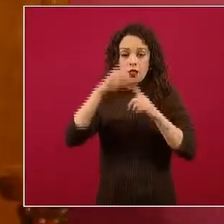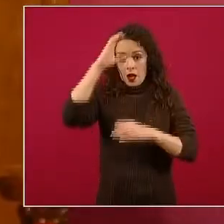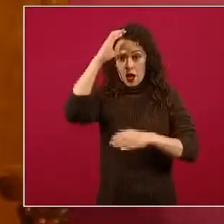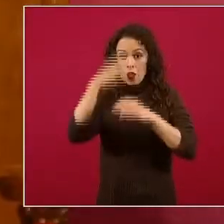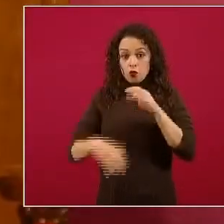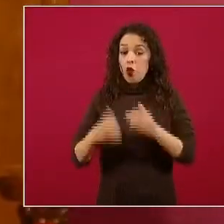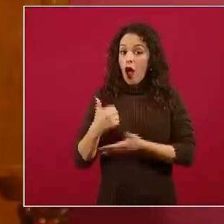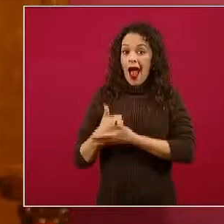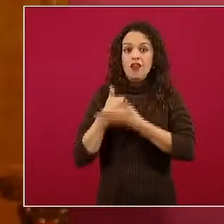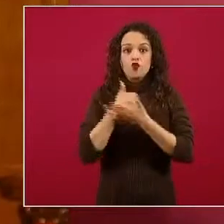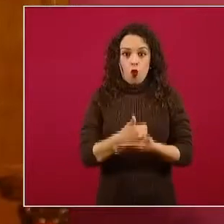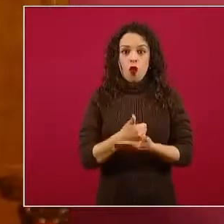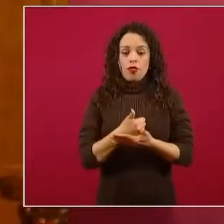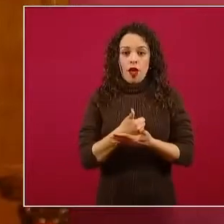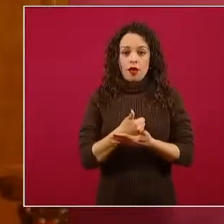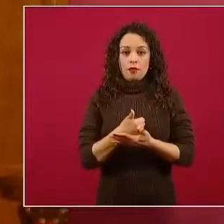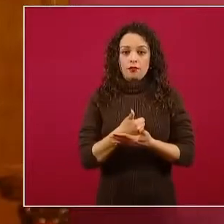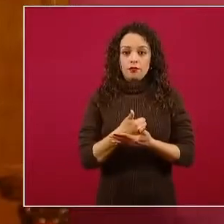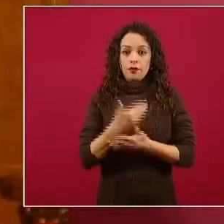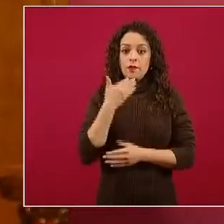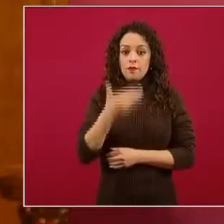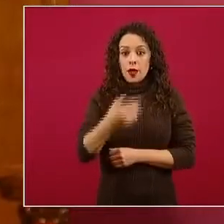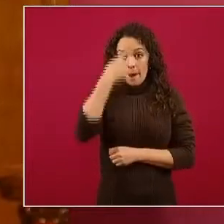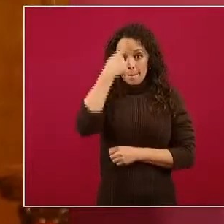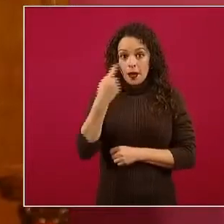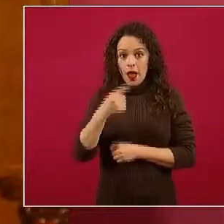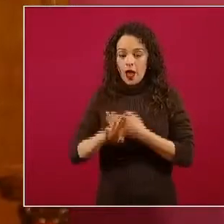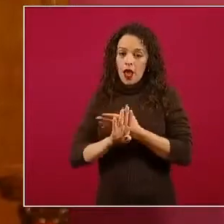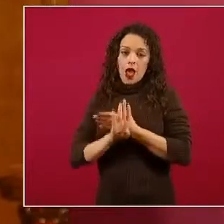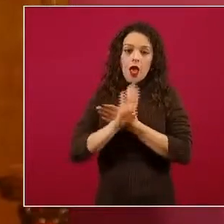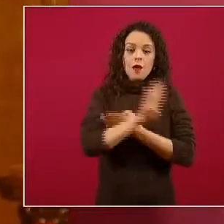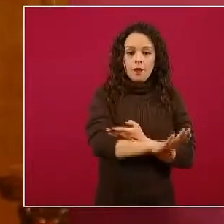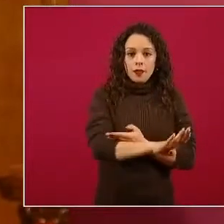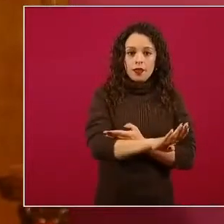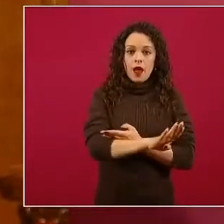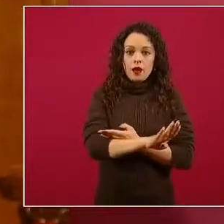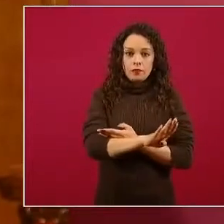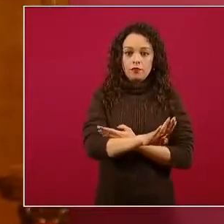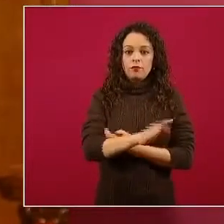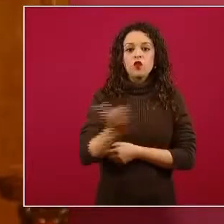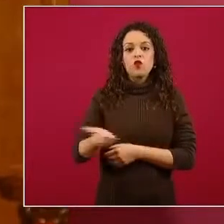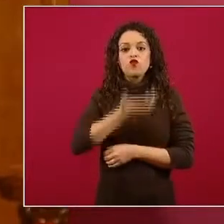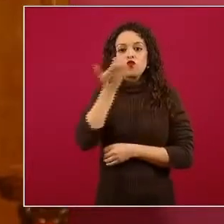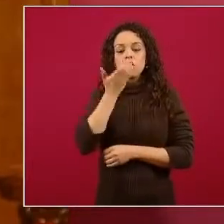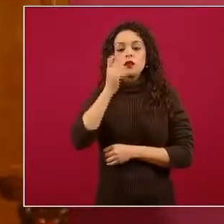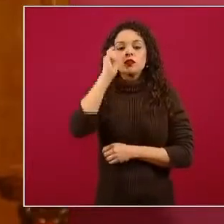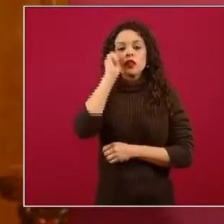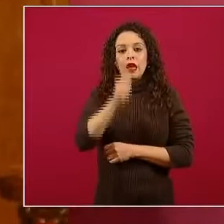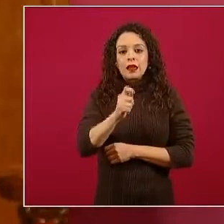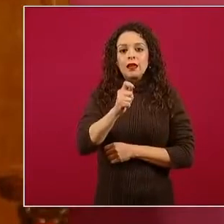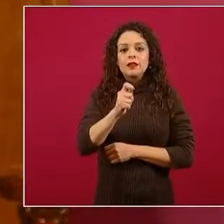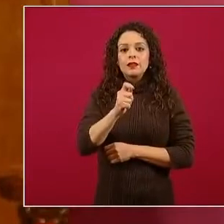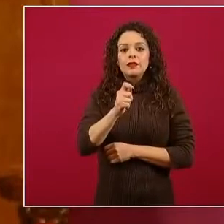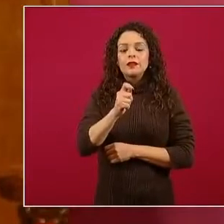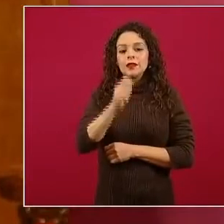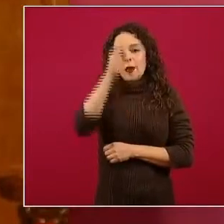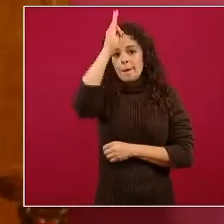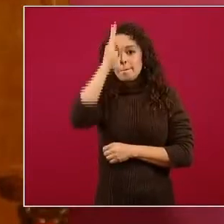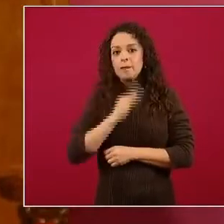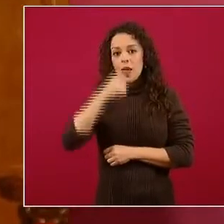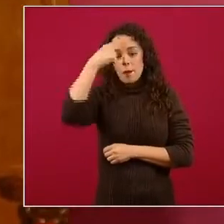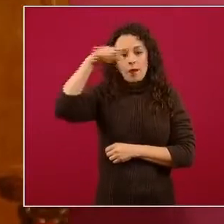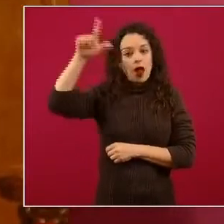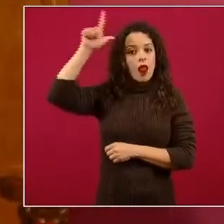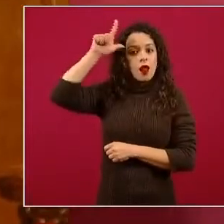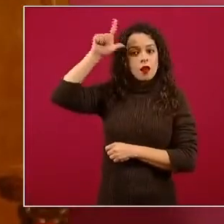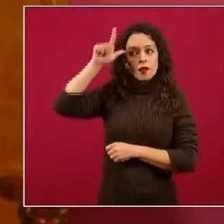muy solidaria a evitar que se diera el ritual de la Virgen de Guadalupe en la Basílica. Para que